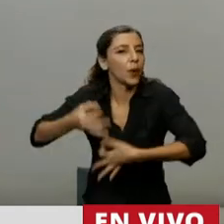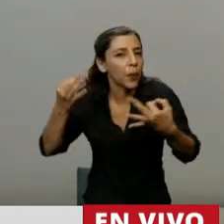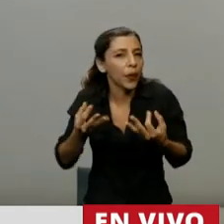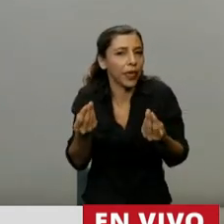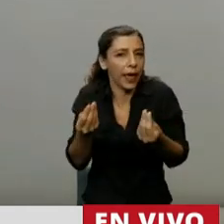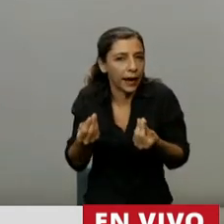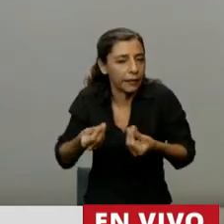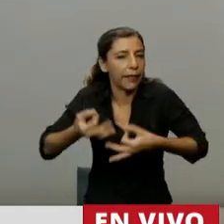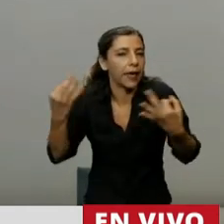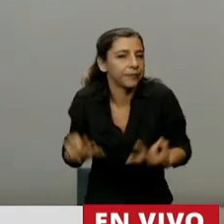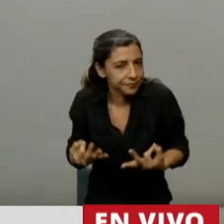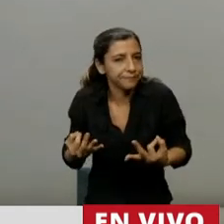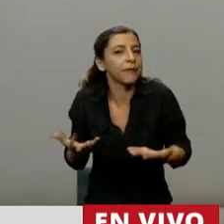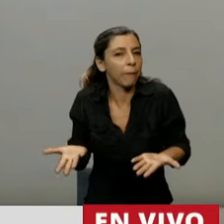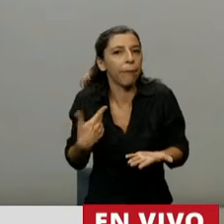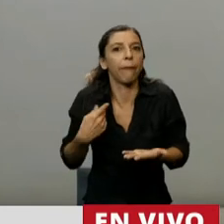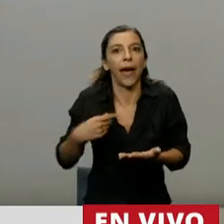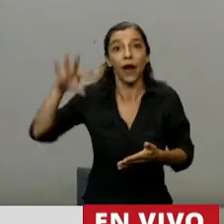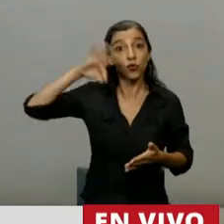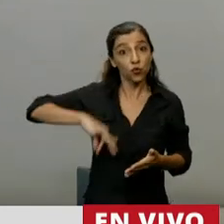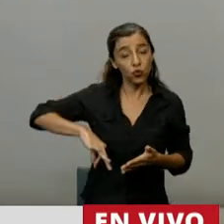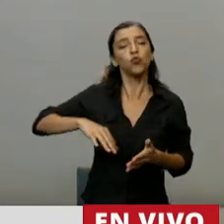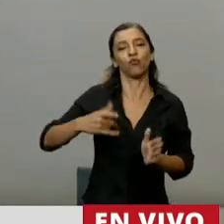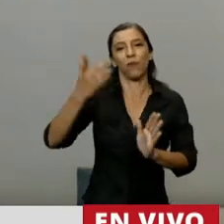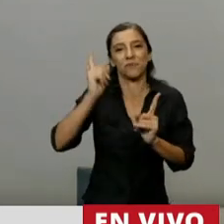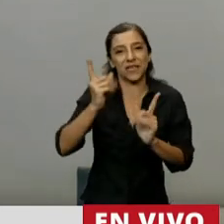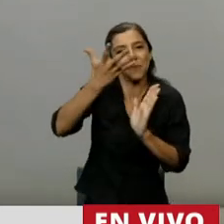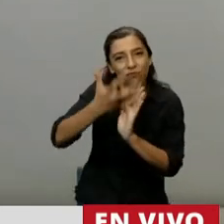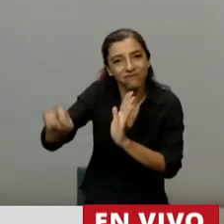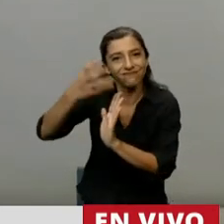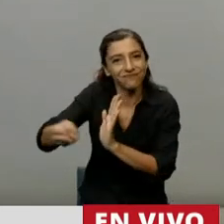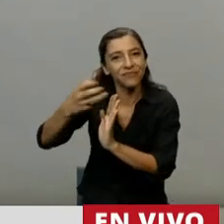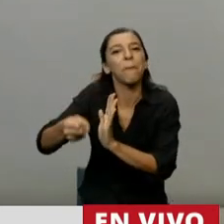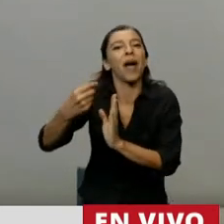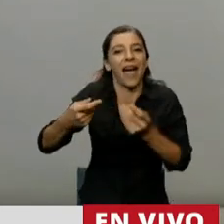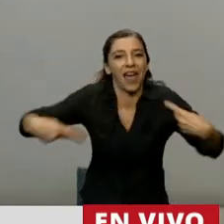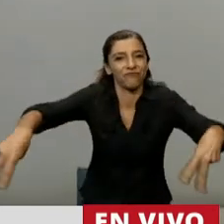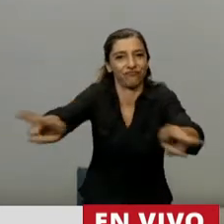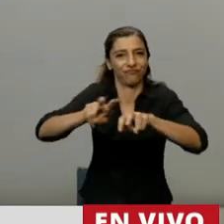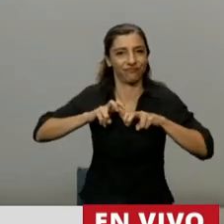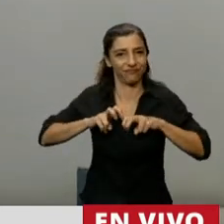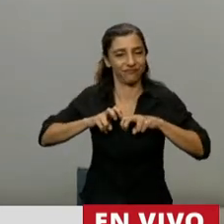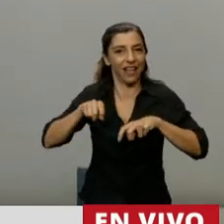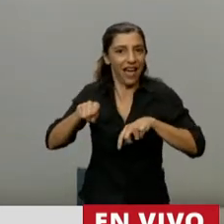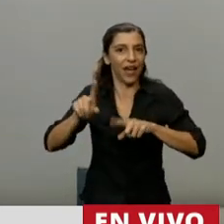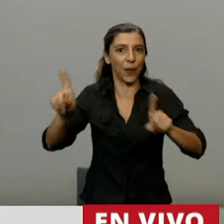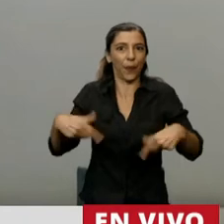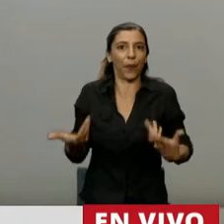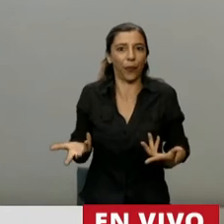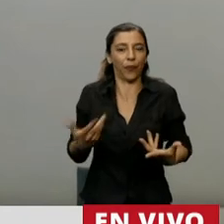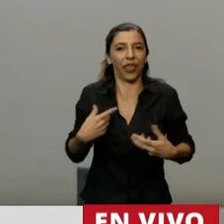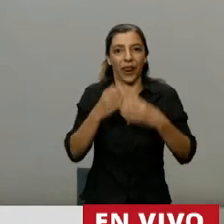cobertura de aportes y demás, lo que también va a contribuir al fortalecimiento de